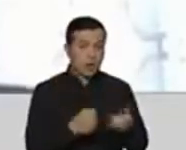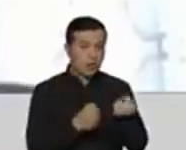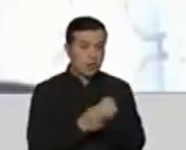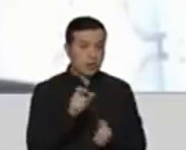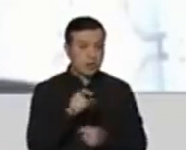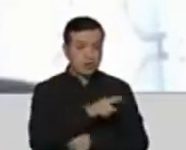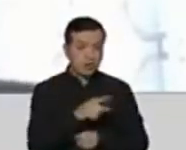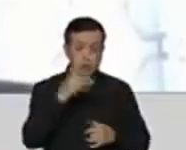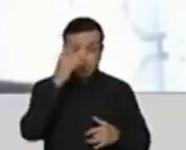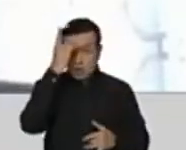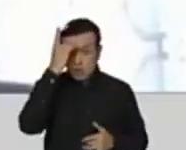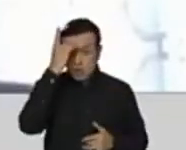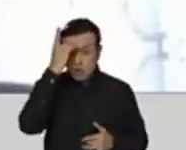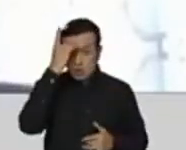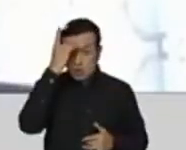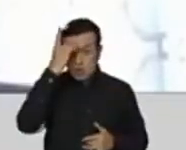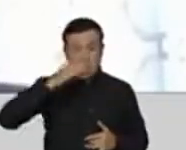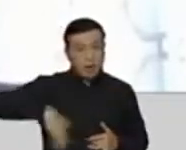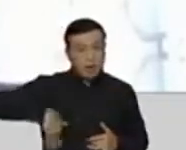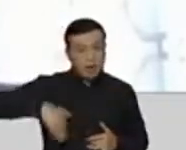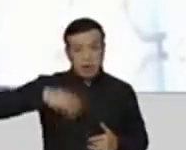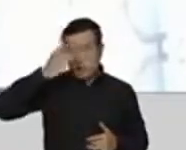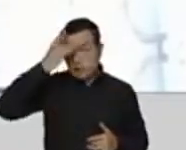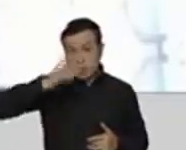de la pandemia, en que los clientes evidentemente